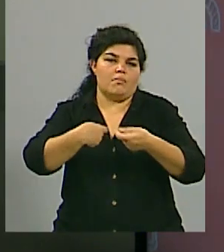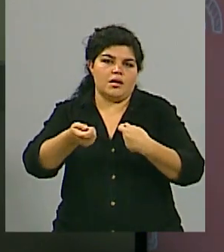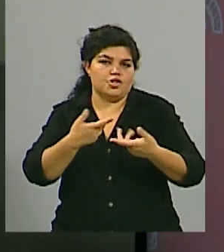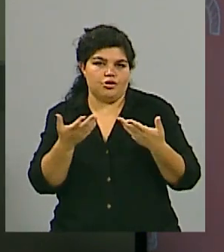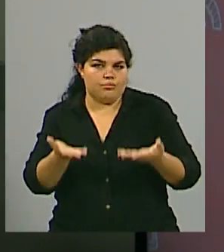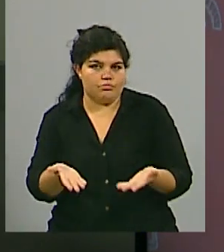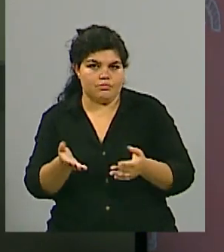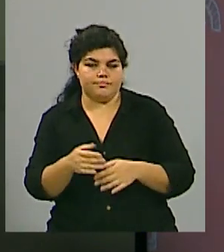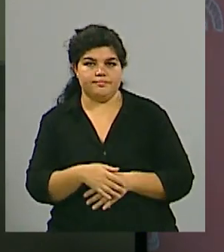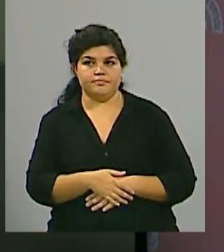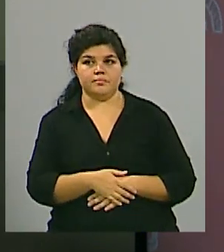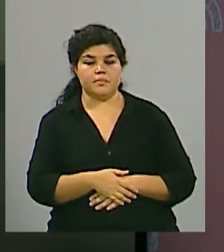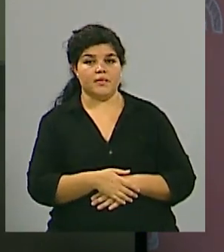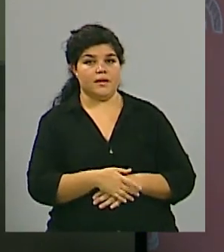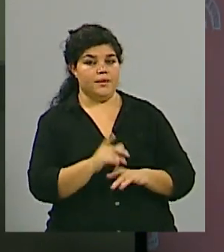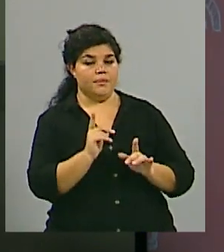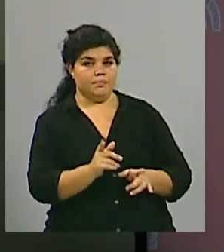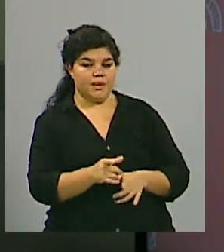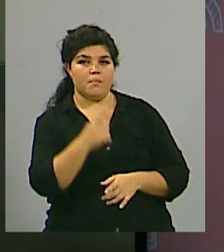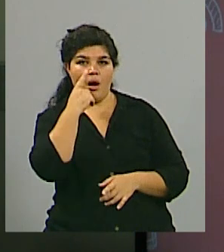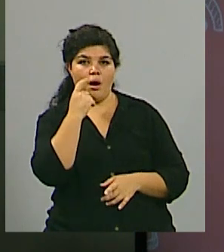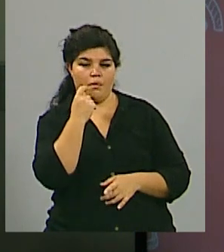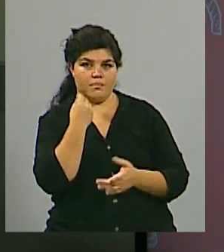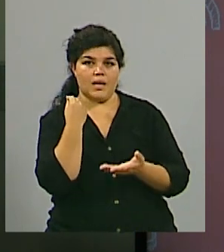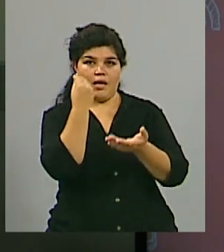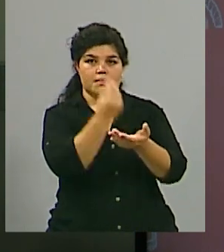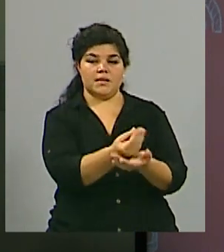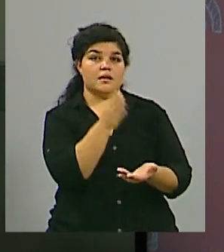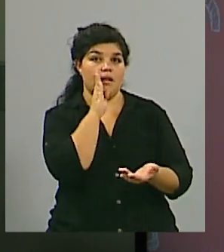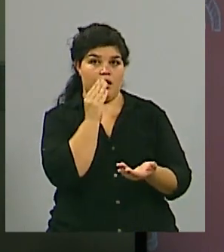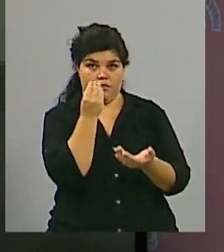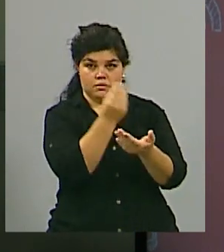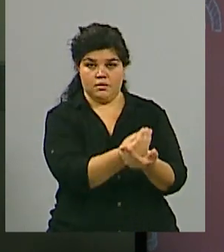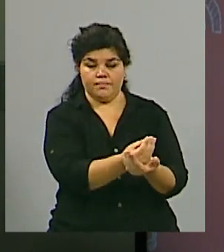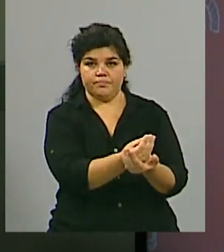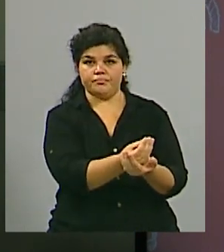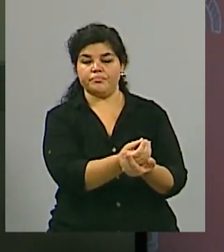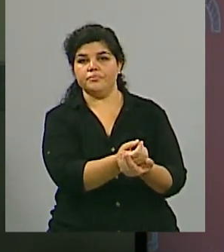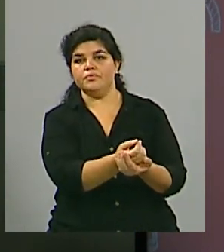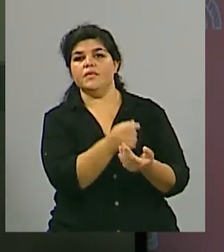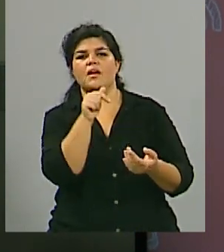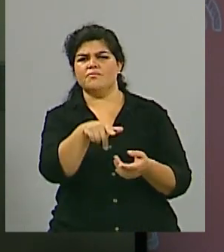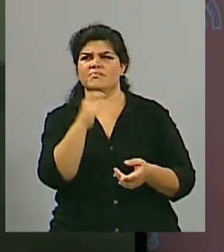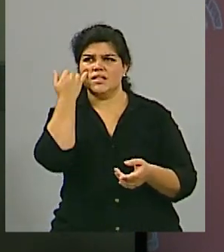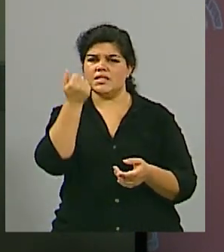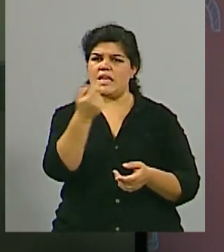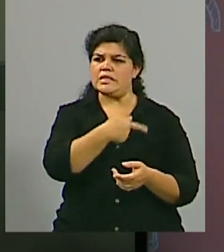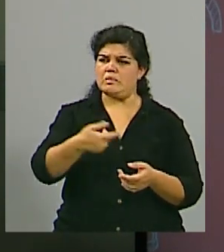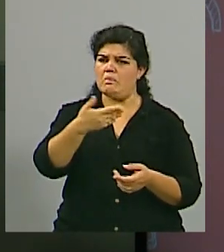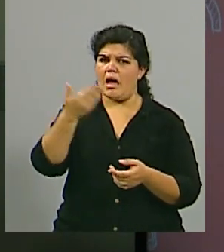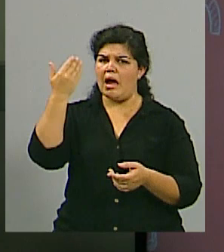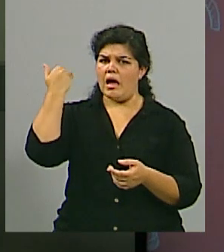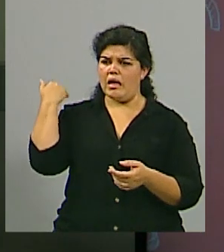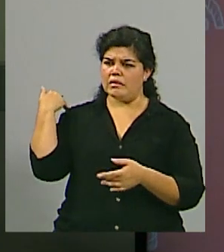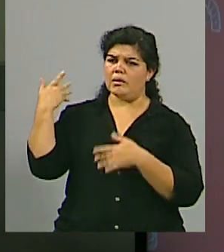Decíamos que, bueno, Thomas Shannon era el que había hecho esta pronunciación, pero digamos que desde hace semanas se viene hablando de esa posibilidad y